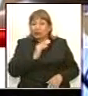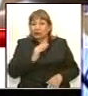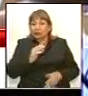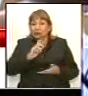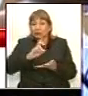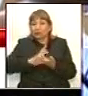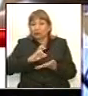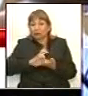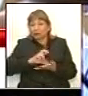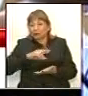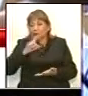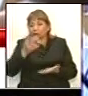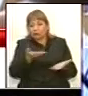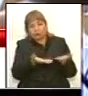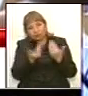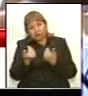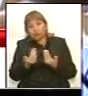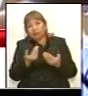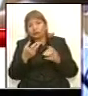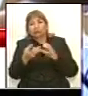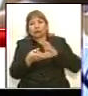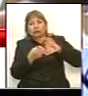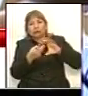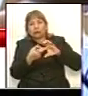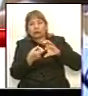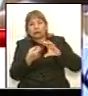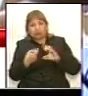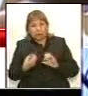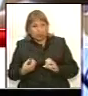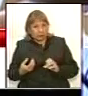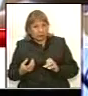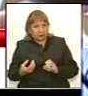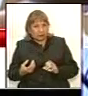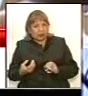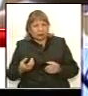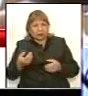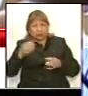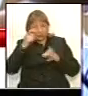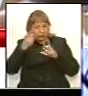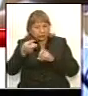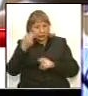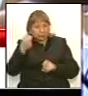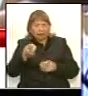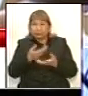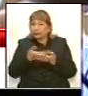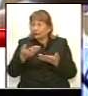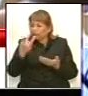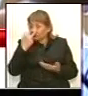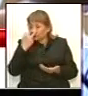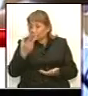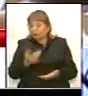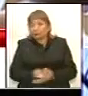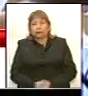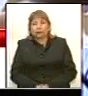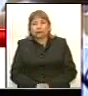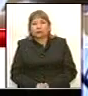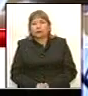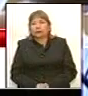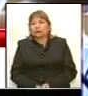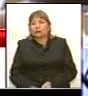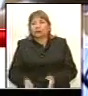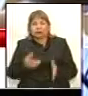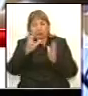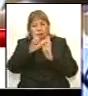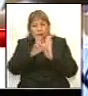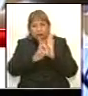Lima y pedir máquinas a una minera. Eso ya lo hemos visto, usted está apuntando, pero eso ya lo hemos visto, general Chávez, varias veces. Hemos hecho una